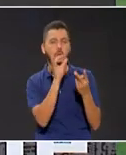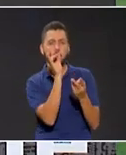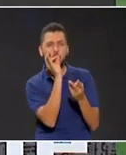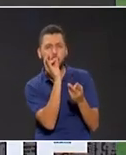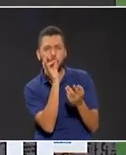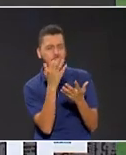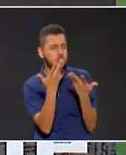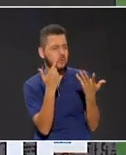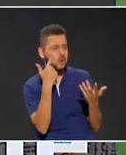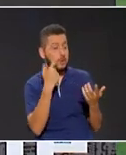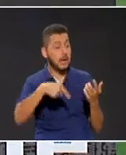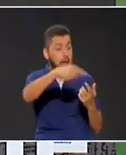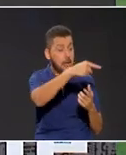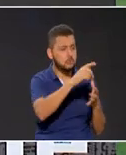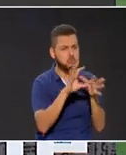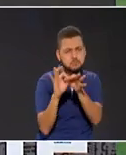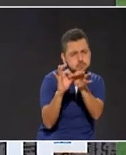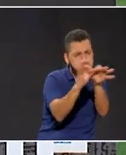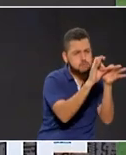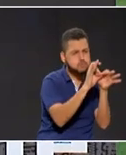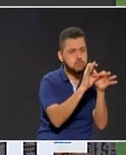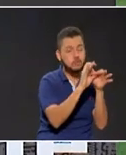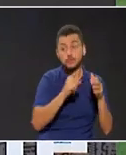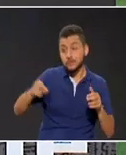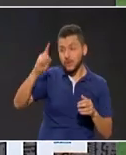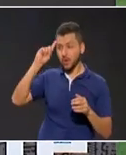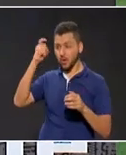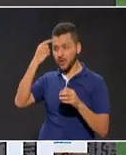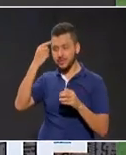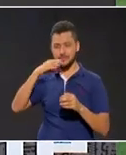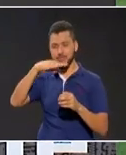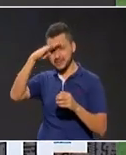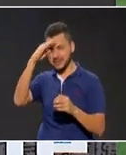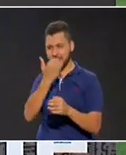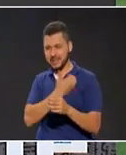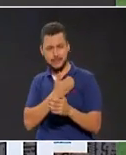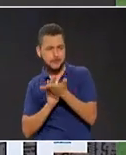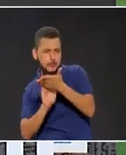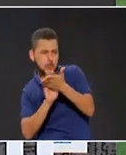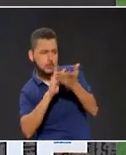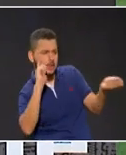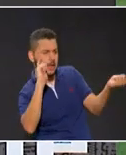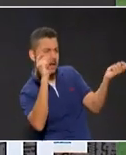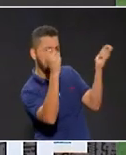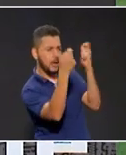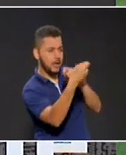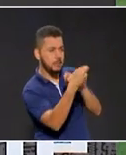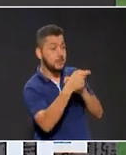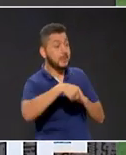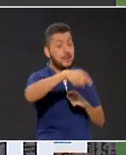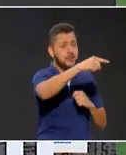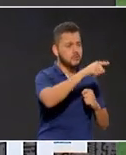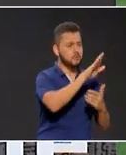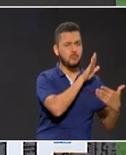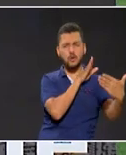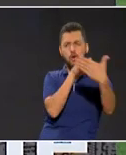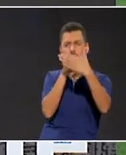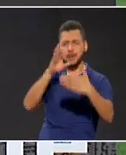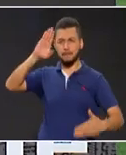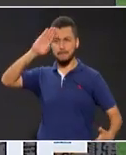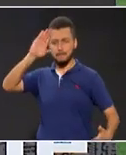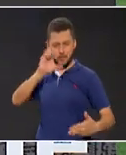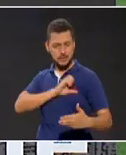mano. ¿Cómo romper ahí? Porque ya ha sucedido que esas mismas bandas atacan a la policía, atacan a los funcionarios